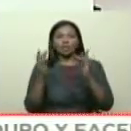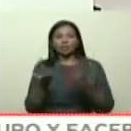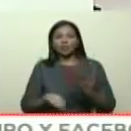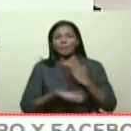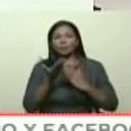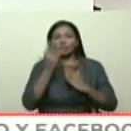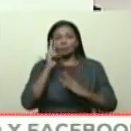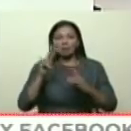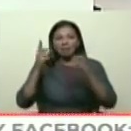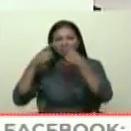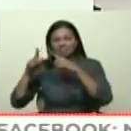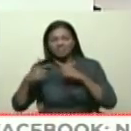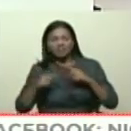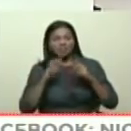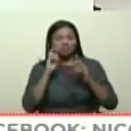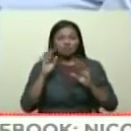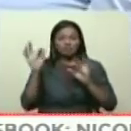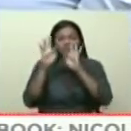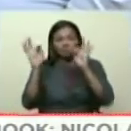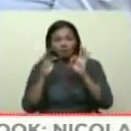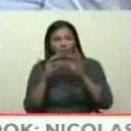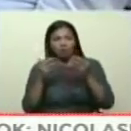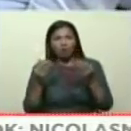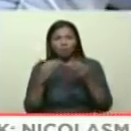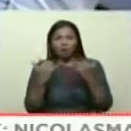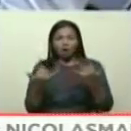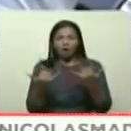la diversidad. La